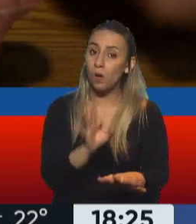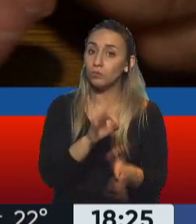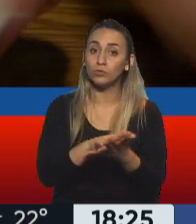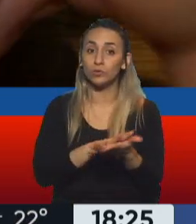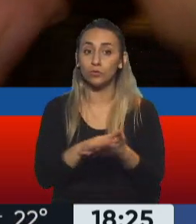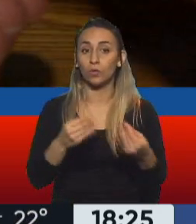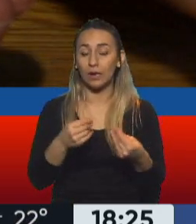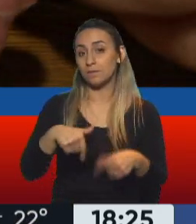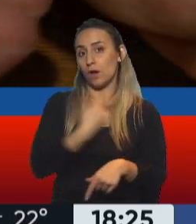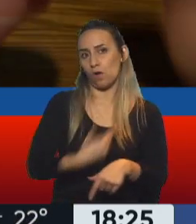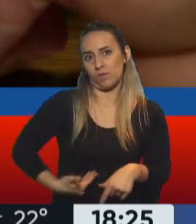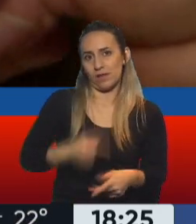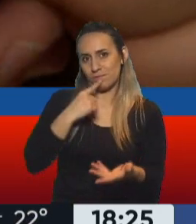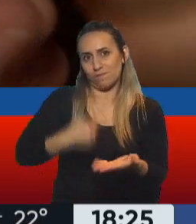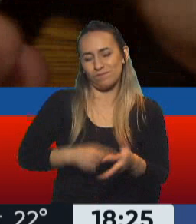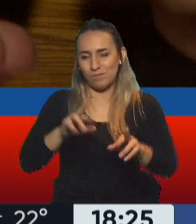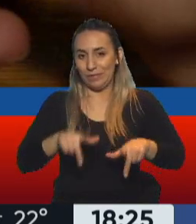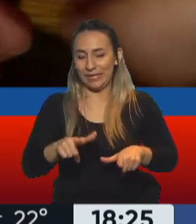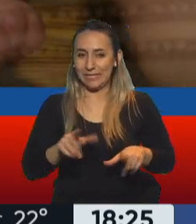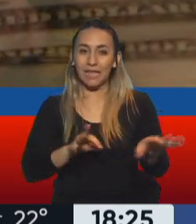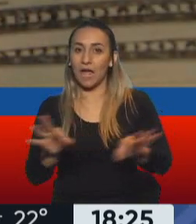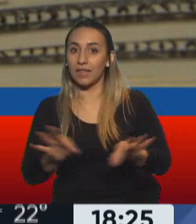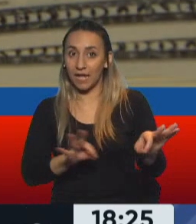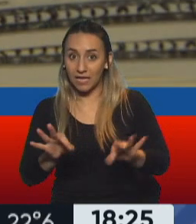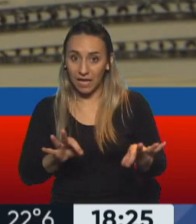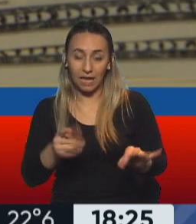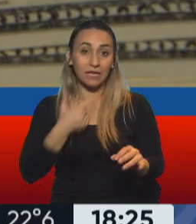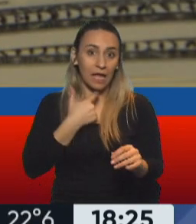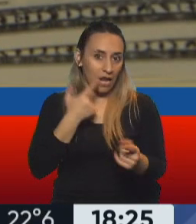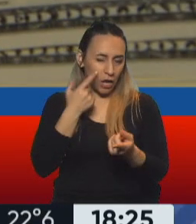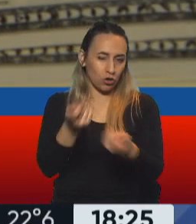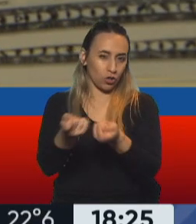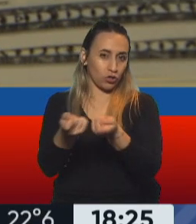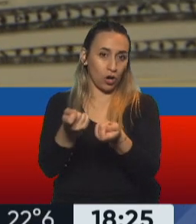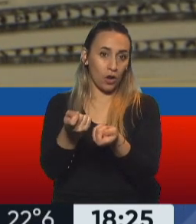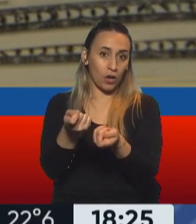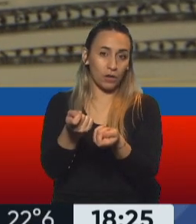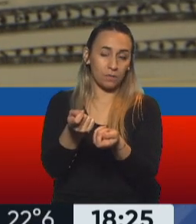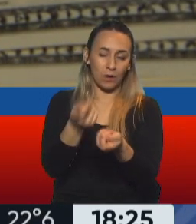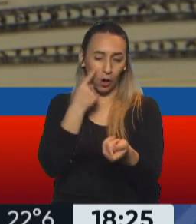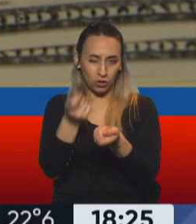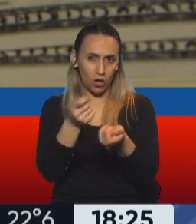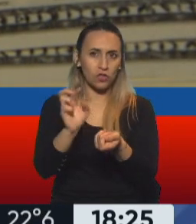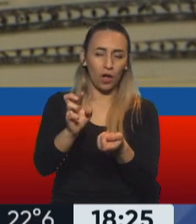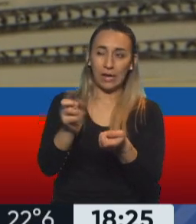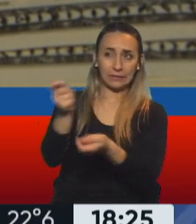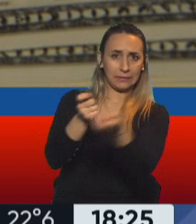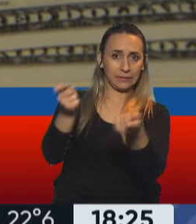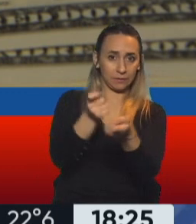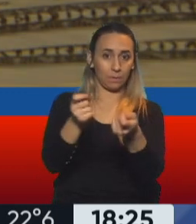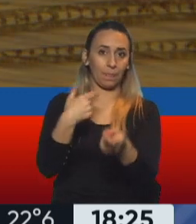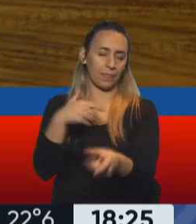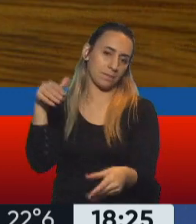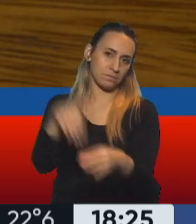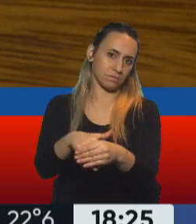la estrategia que está eligiendo el gobierno ahora es controlar, meter mayores controles y eventualmente intervenir